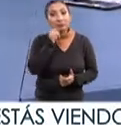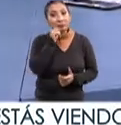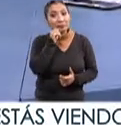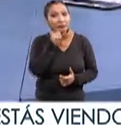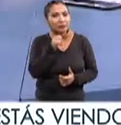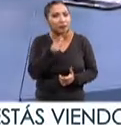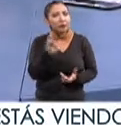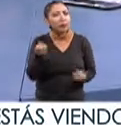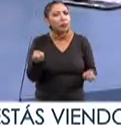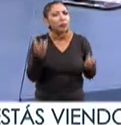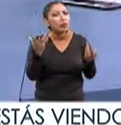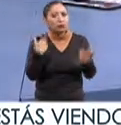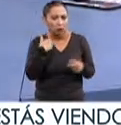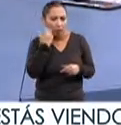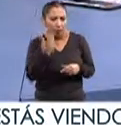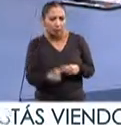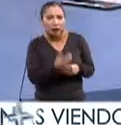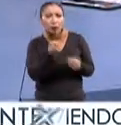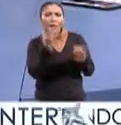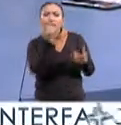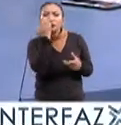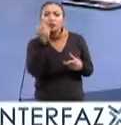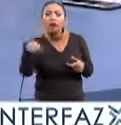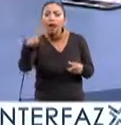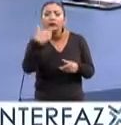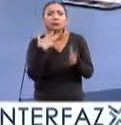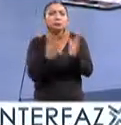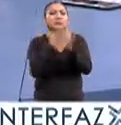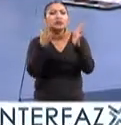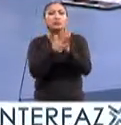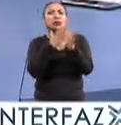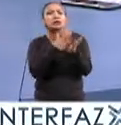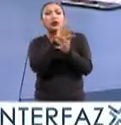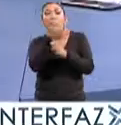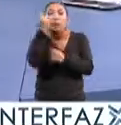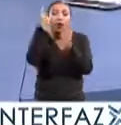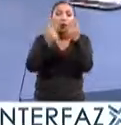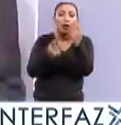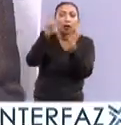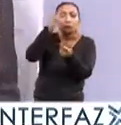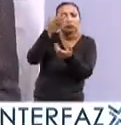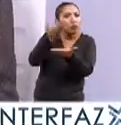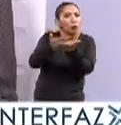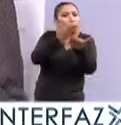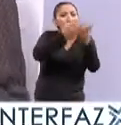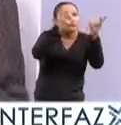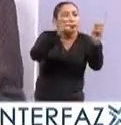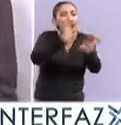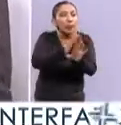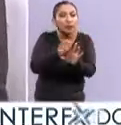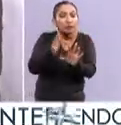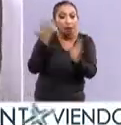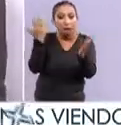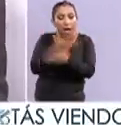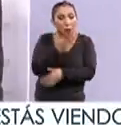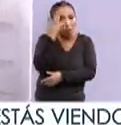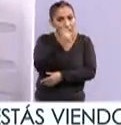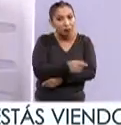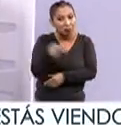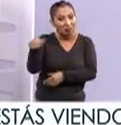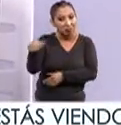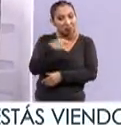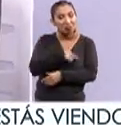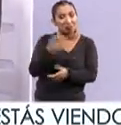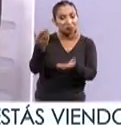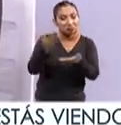además, quisiera preguntarle cuántas escuelas participaron y cuáles fueron algunas de las propuestas más sorprendentes,